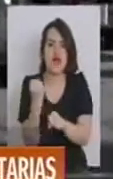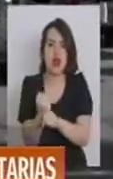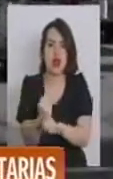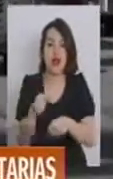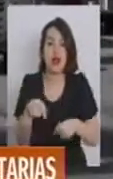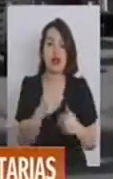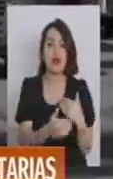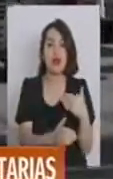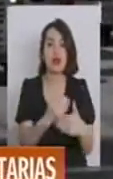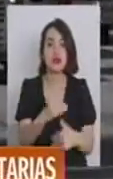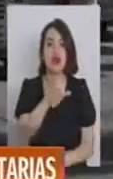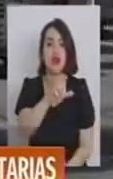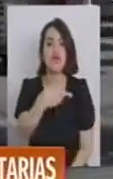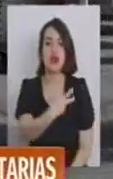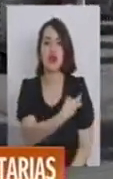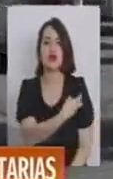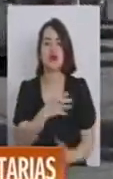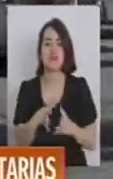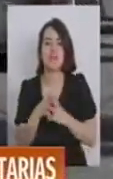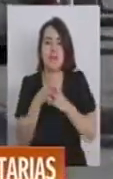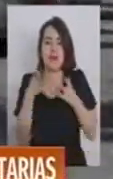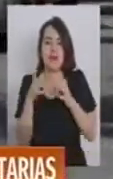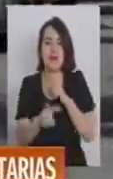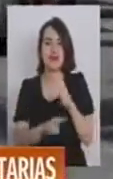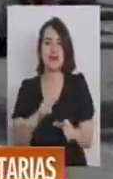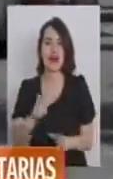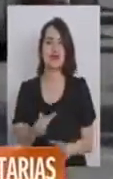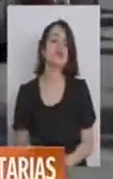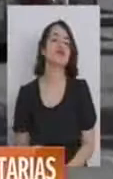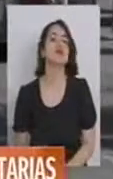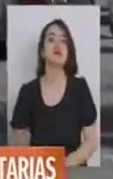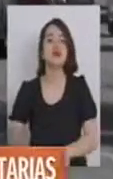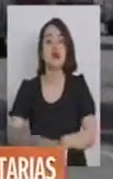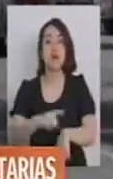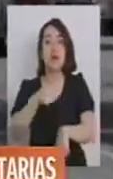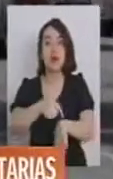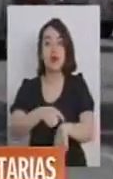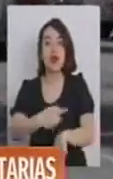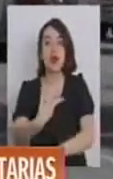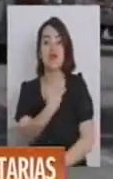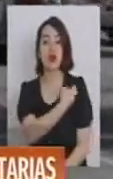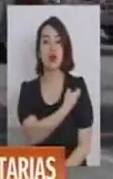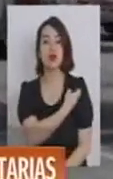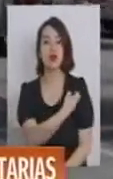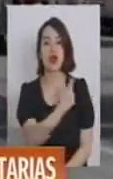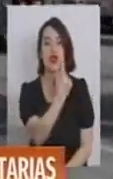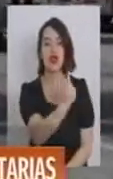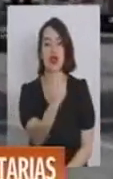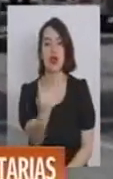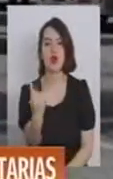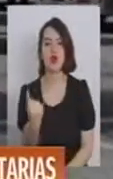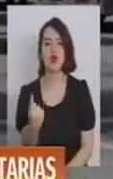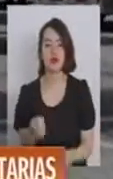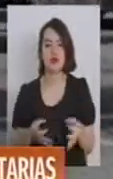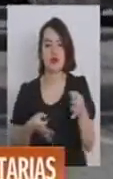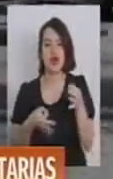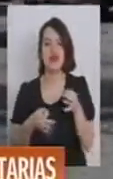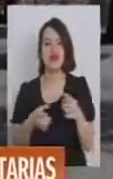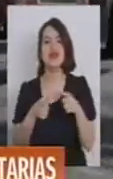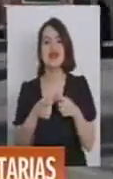este proceso de vacunación masiva. Al momento de vacunarse, cada persona va a recibir una